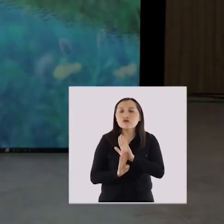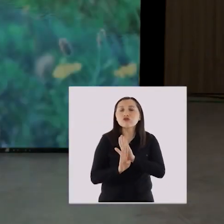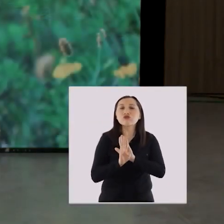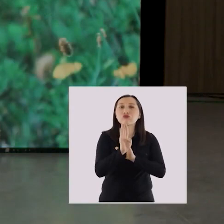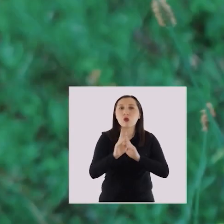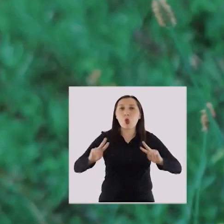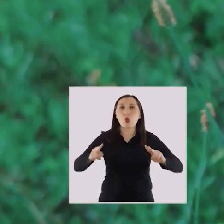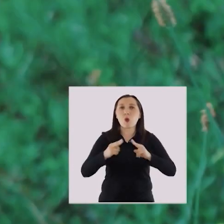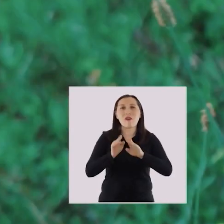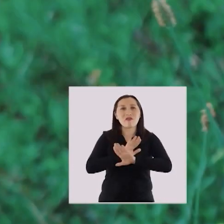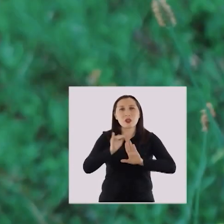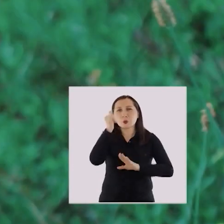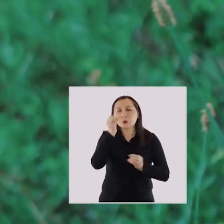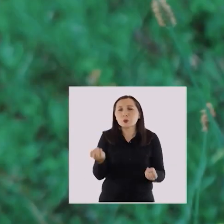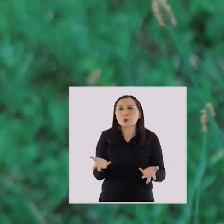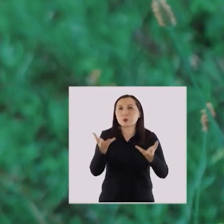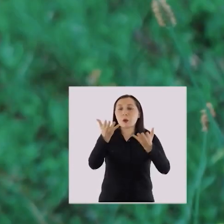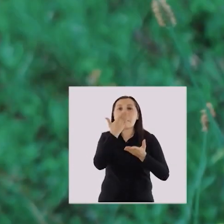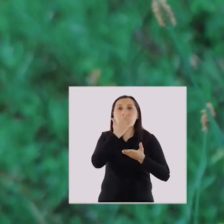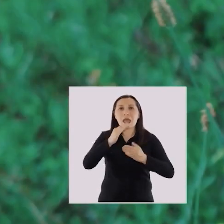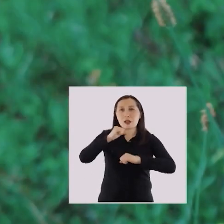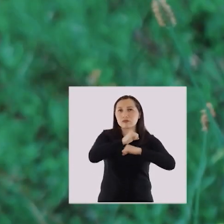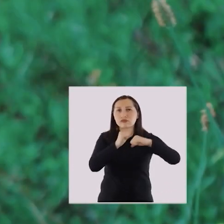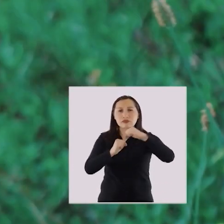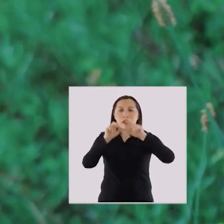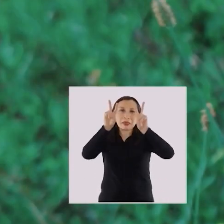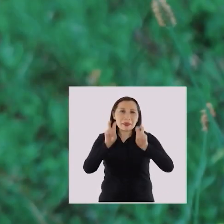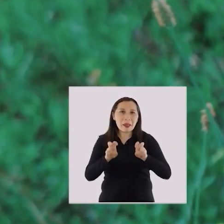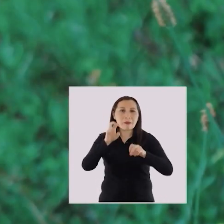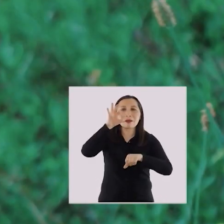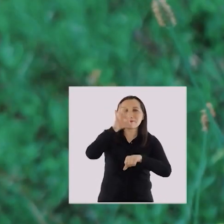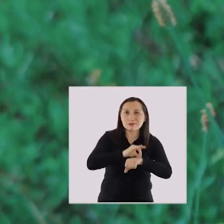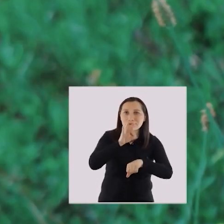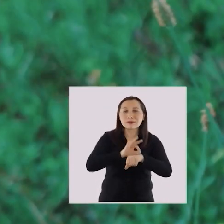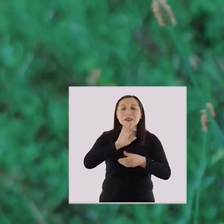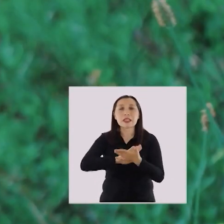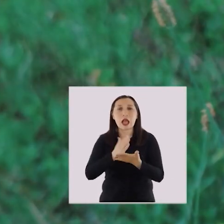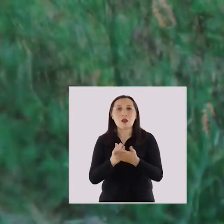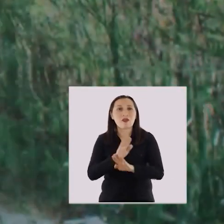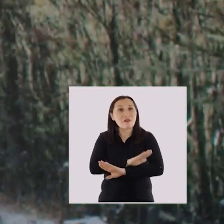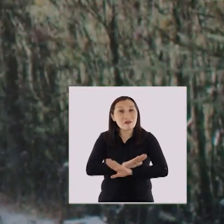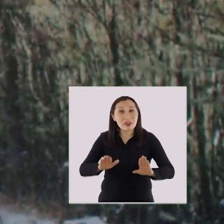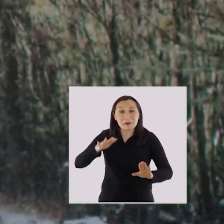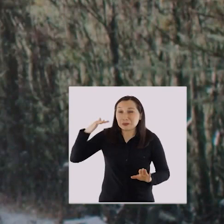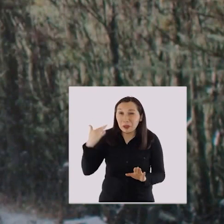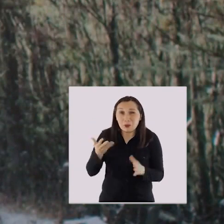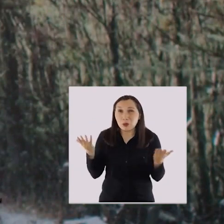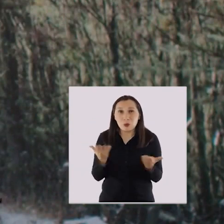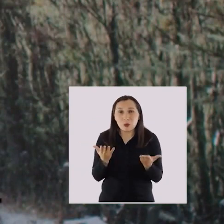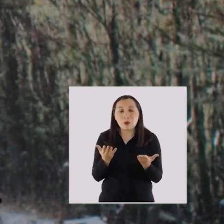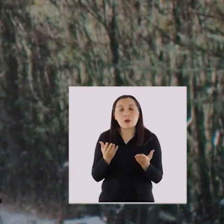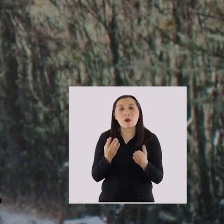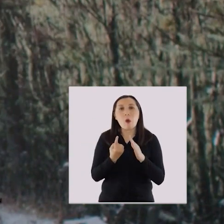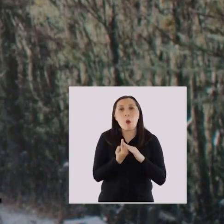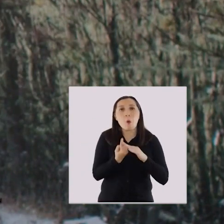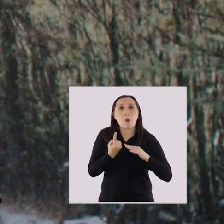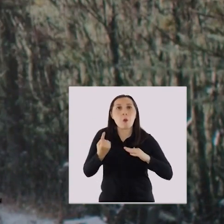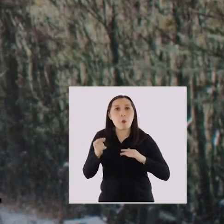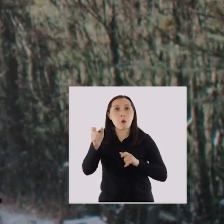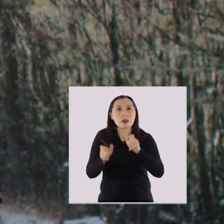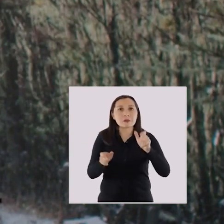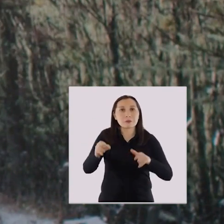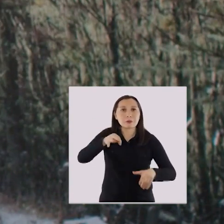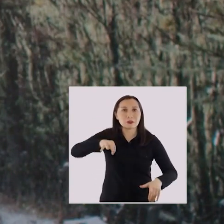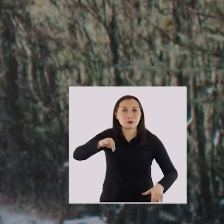crecer, construir, descontaminar, mejorar infraestructura en salud y, lo más importante, terminar de una vez por todas con el aislamiento de